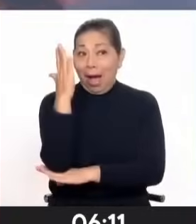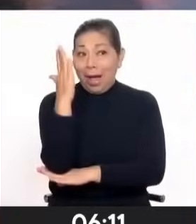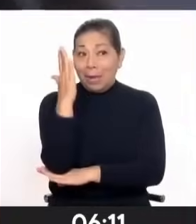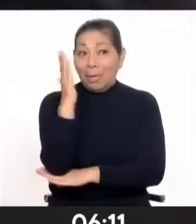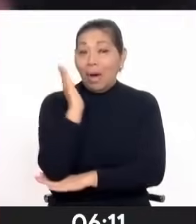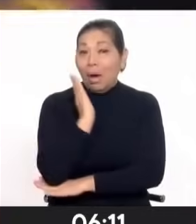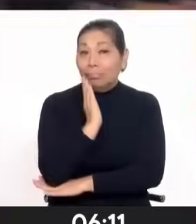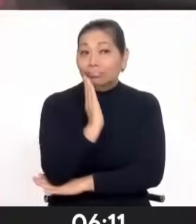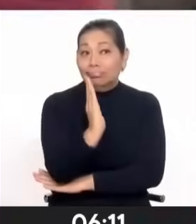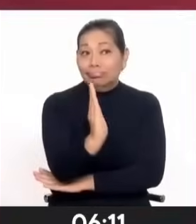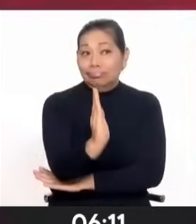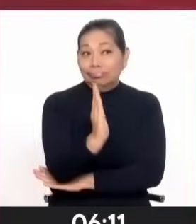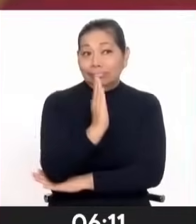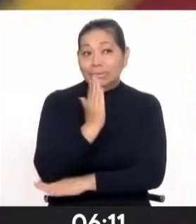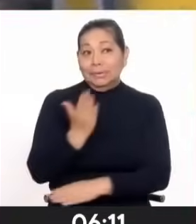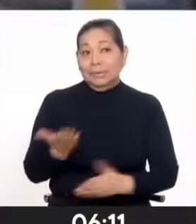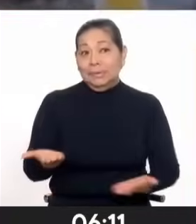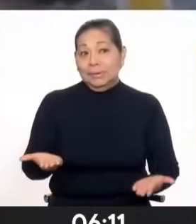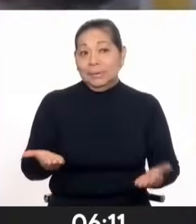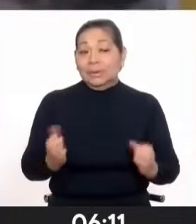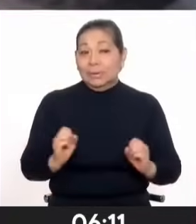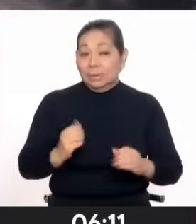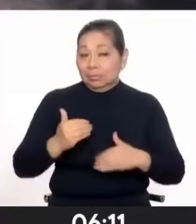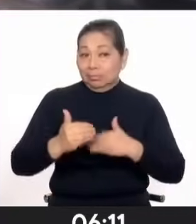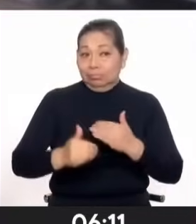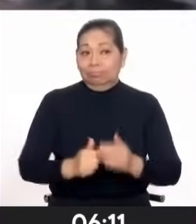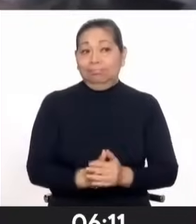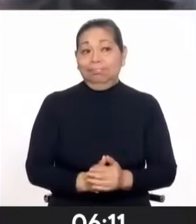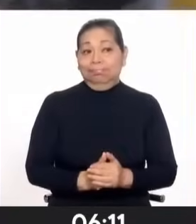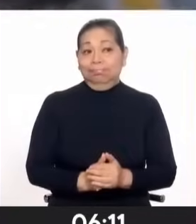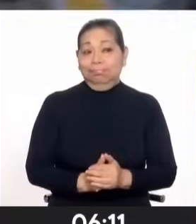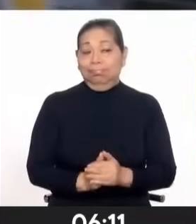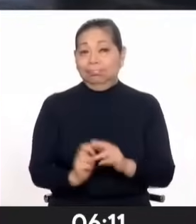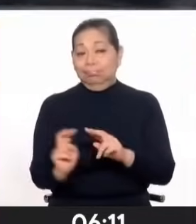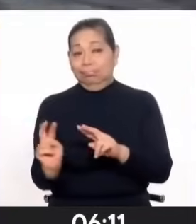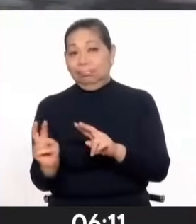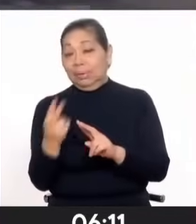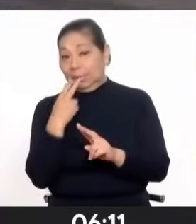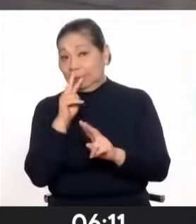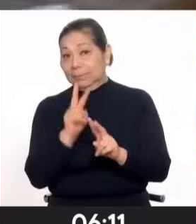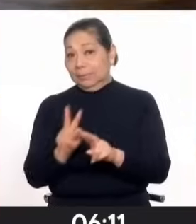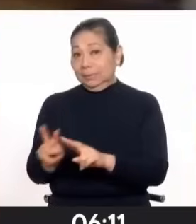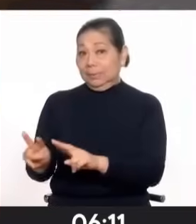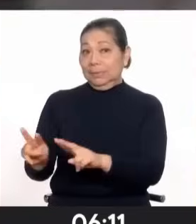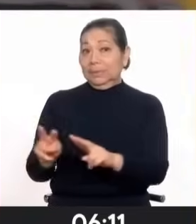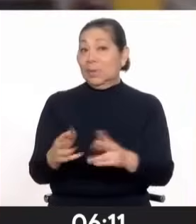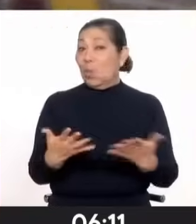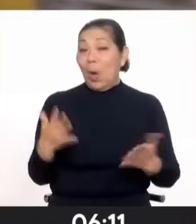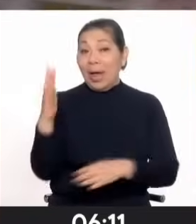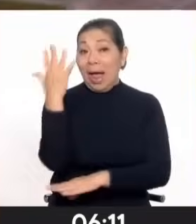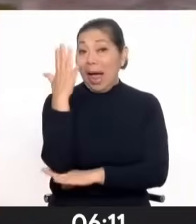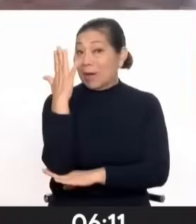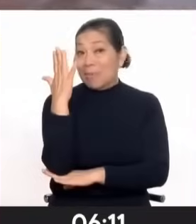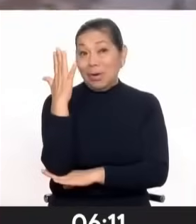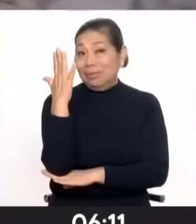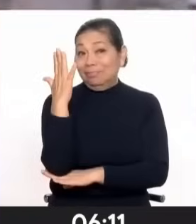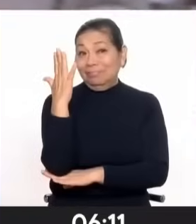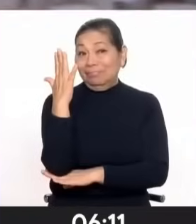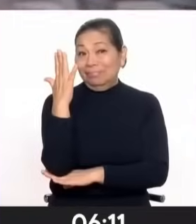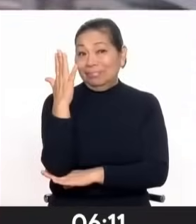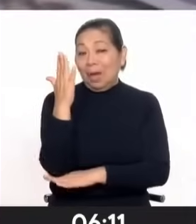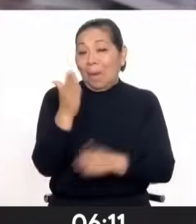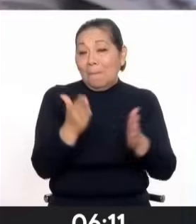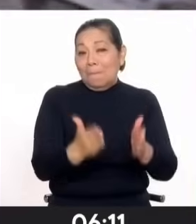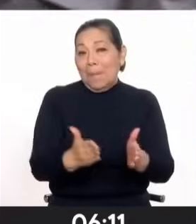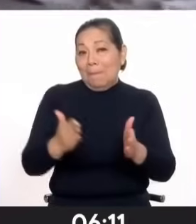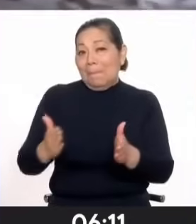allí, toda una recta, y si continuamos por acá, haciendo un paneo hacia la derecha, vemos que ya aquí ya no hay árboles, y si no, ahí han ocupado